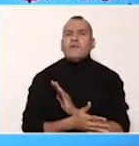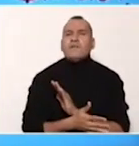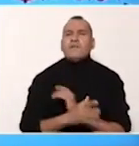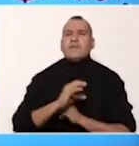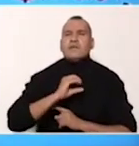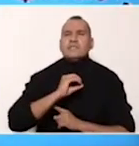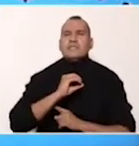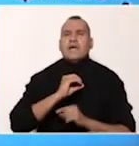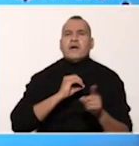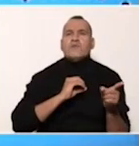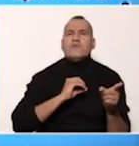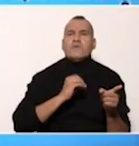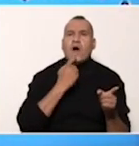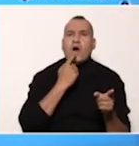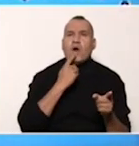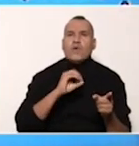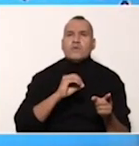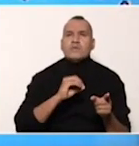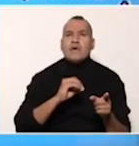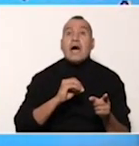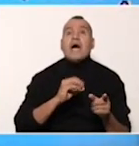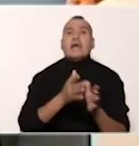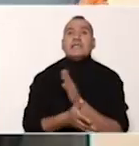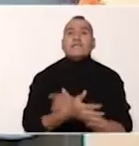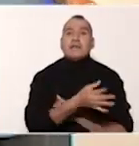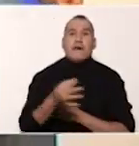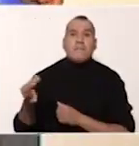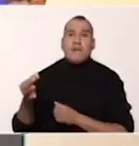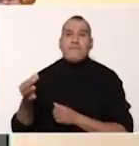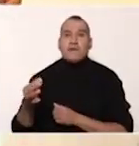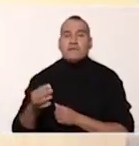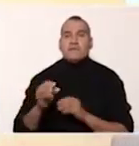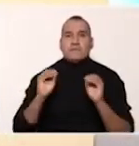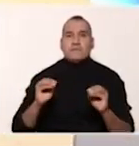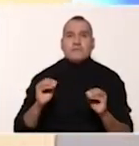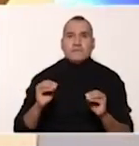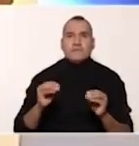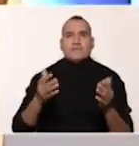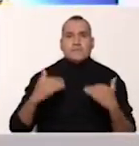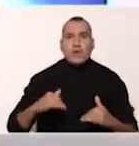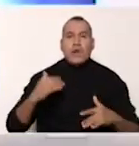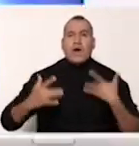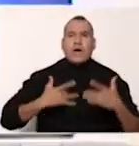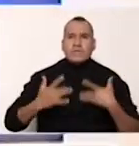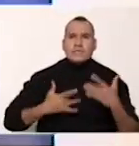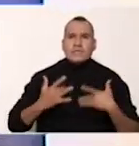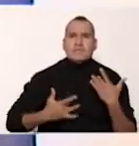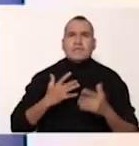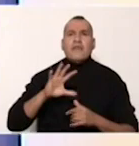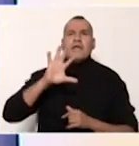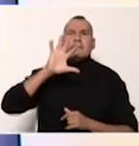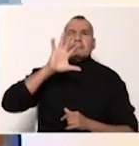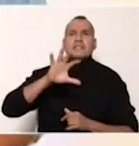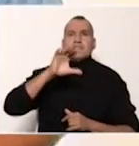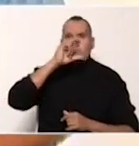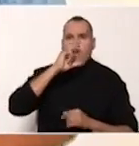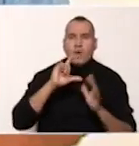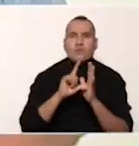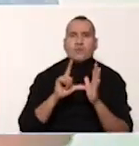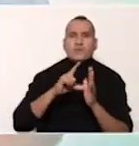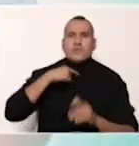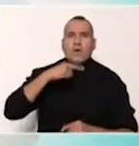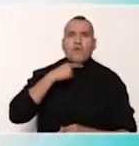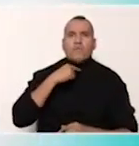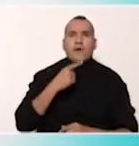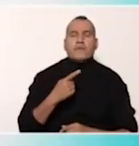división es exacta. Ahora vamos con las actividades para quinto año.